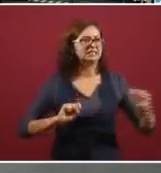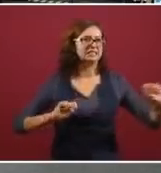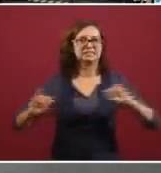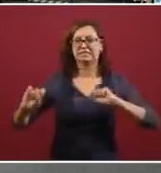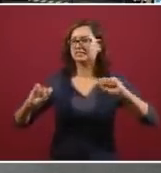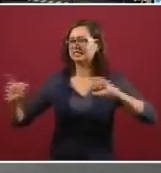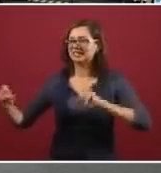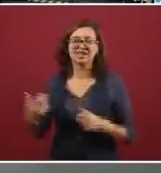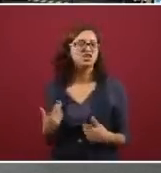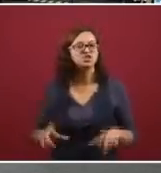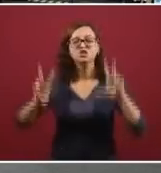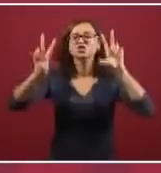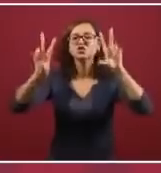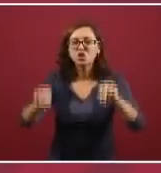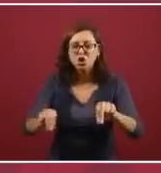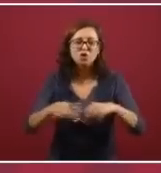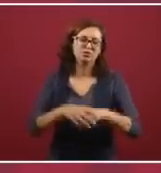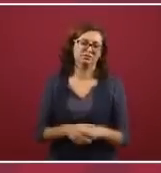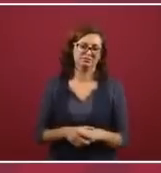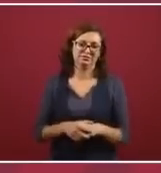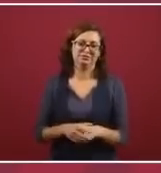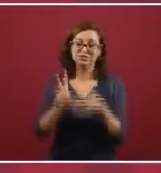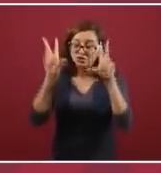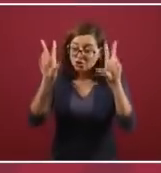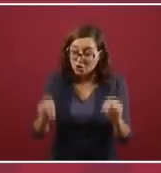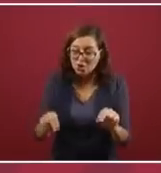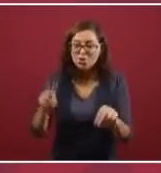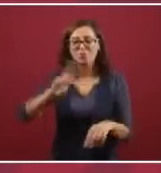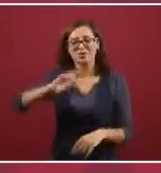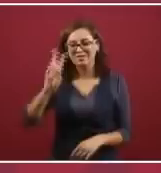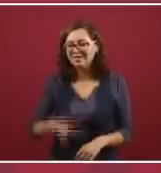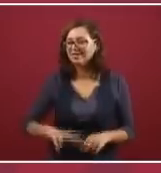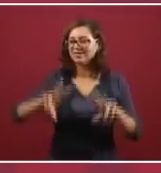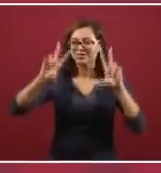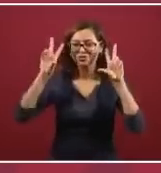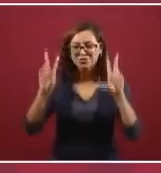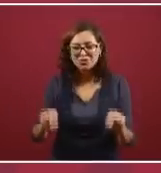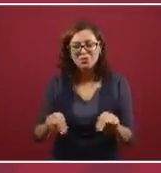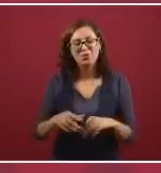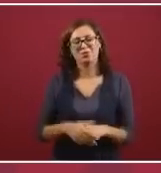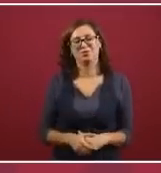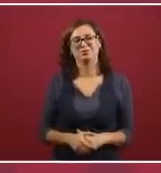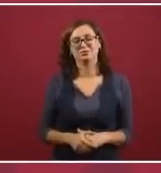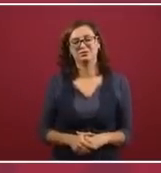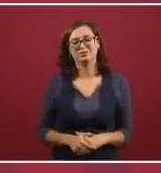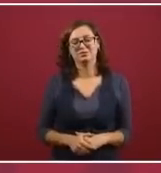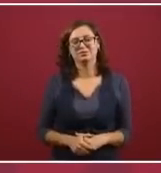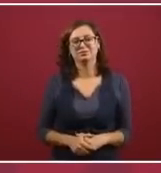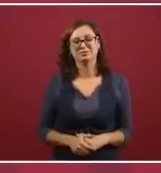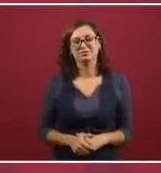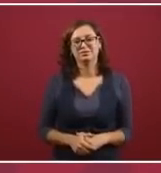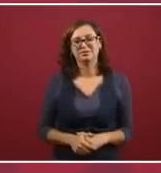No, eso no. De veras, tenemos que ir